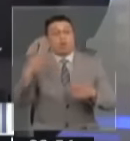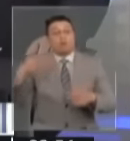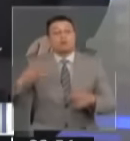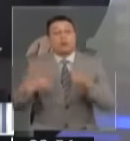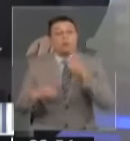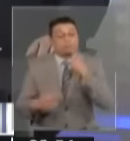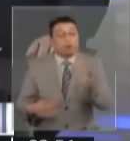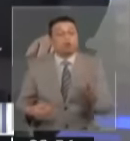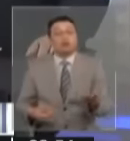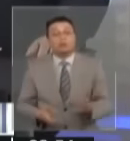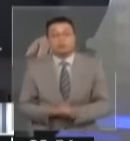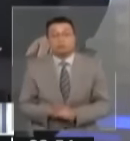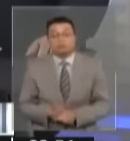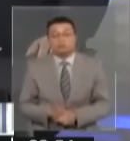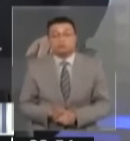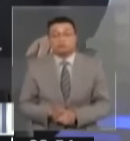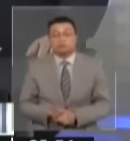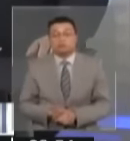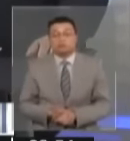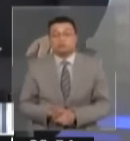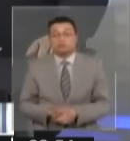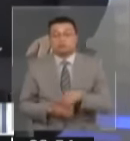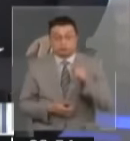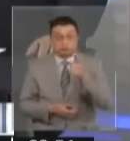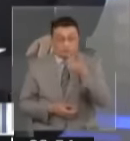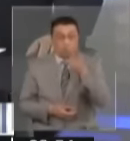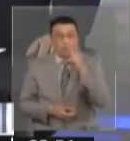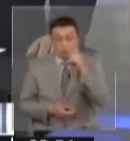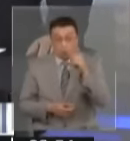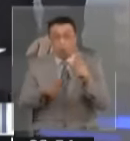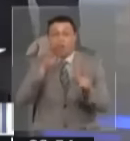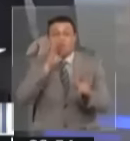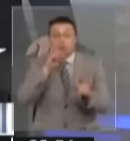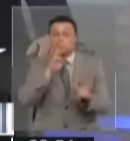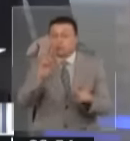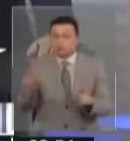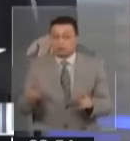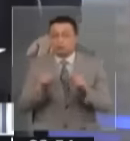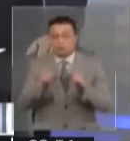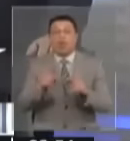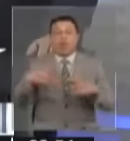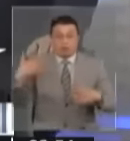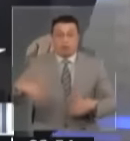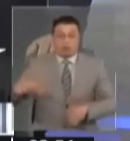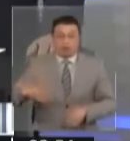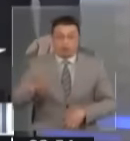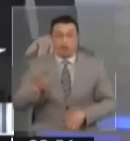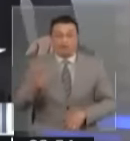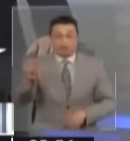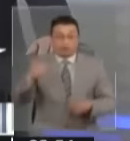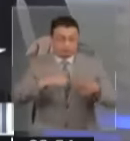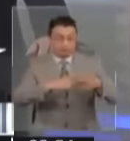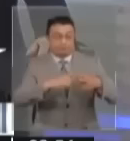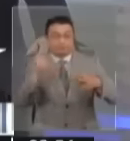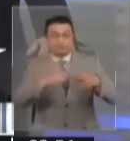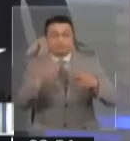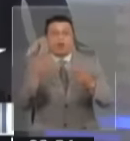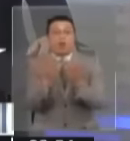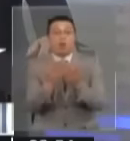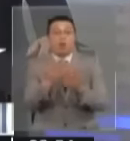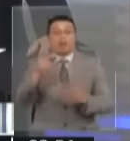pregunta. Tienes un minuto para contestar. Me parece importante que avancemos, ¿cierto?, en la desmunicipalización y sin duda